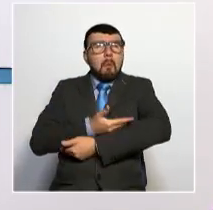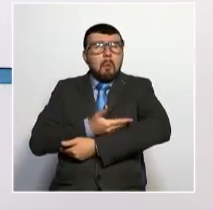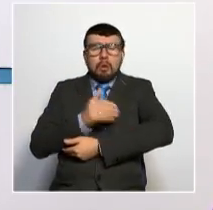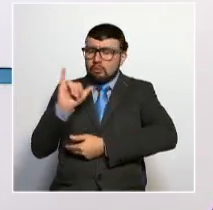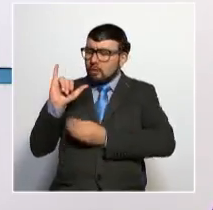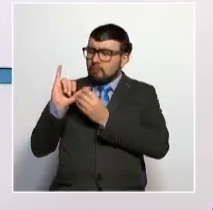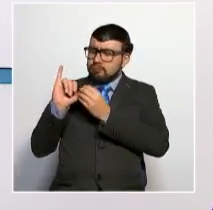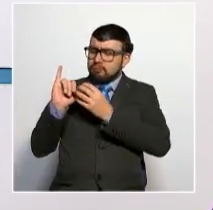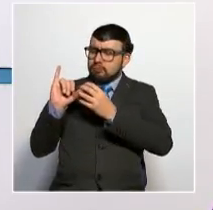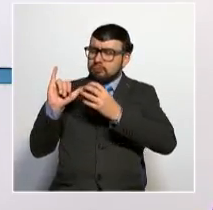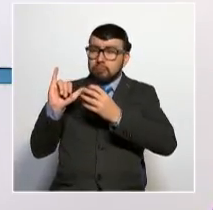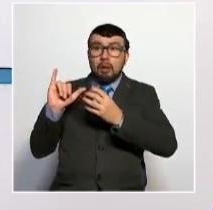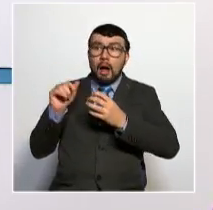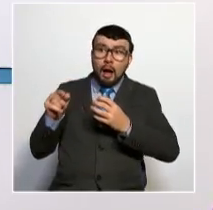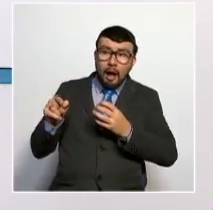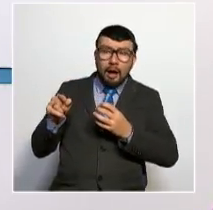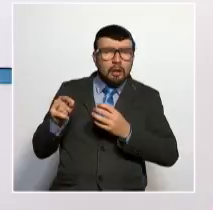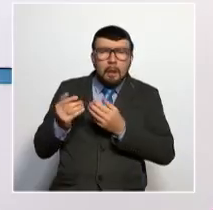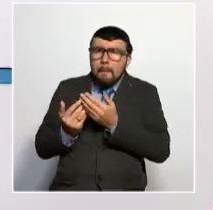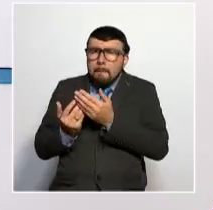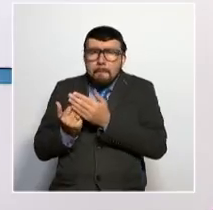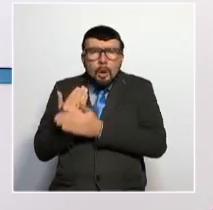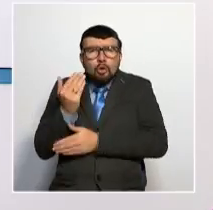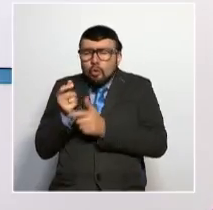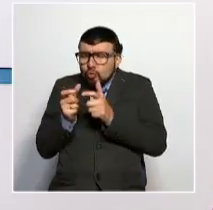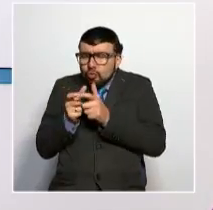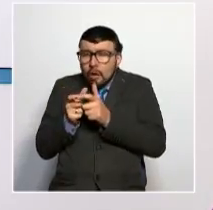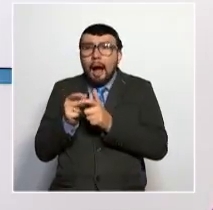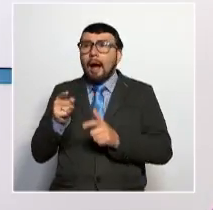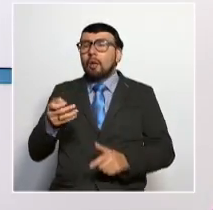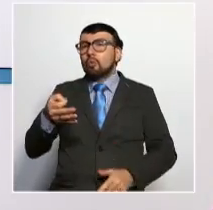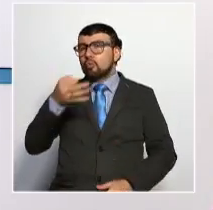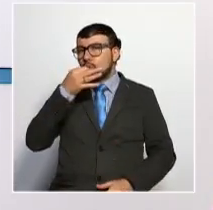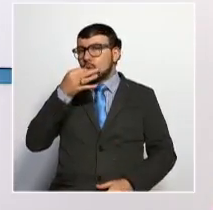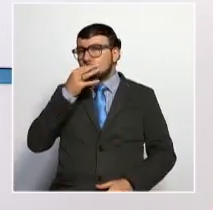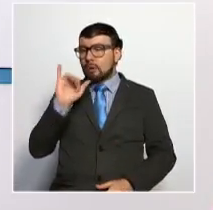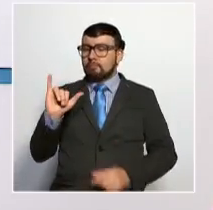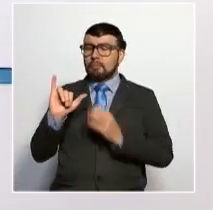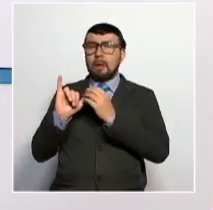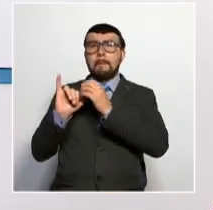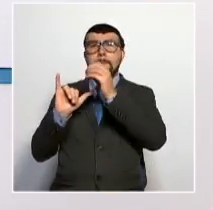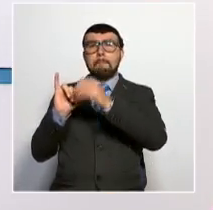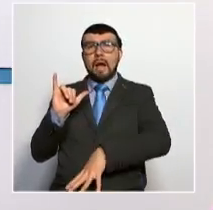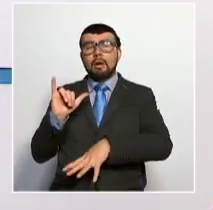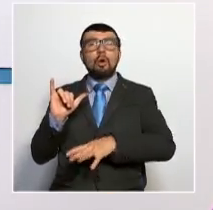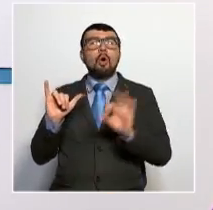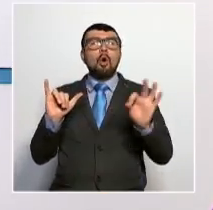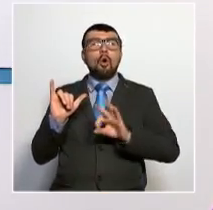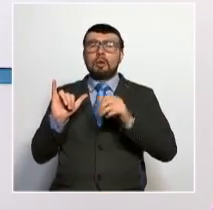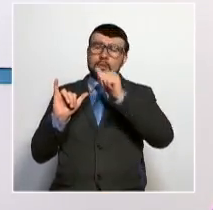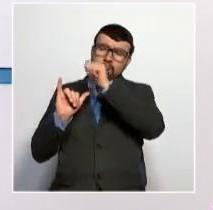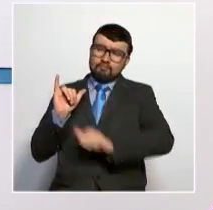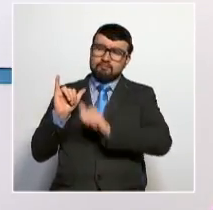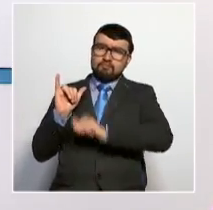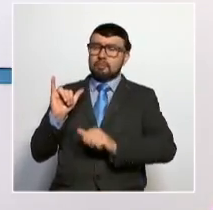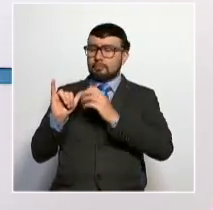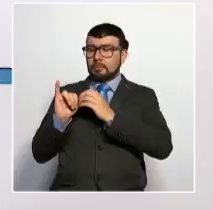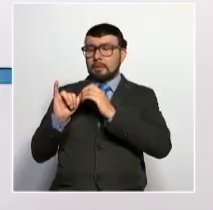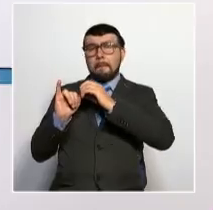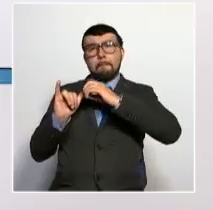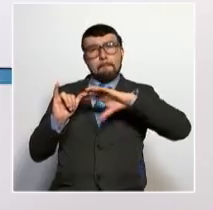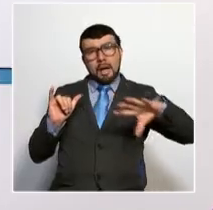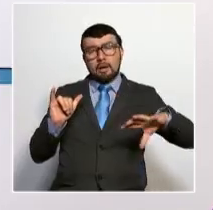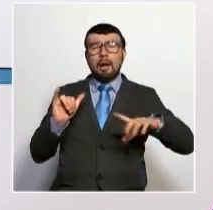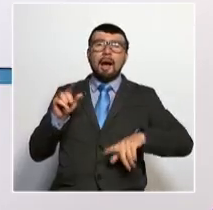cuando apenas está empezando el embarazo ectópico, que es con un medicamento, o con manejo quirúrgico extrayendo el embarazo ectópico y algunas